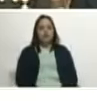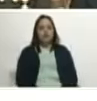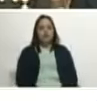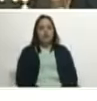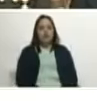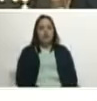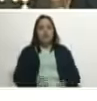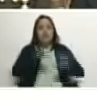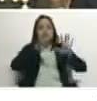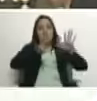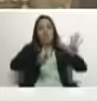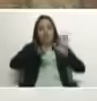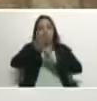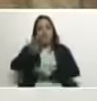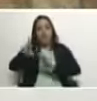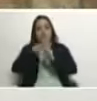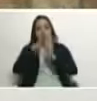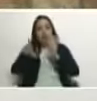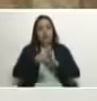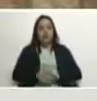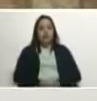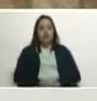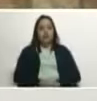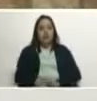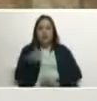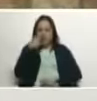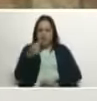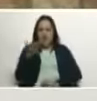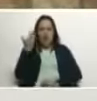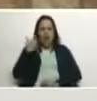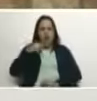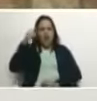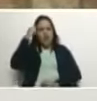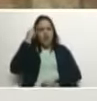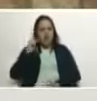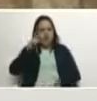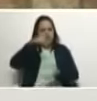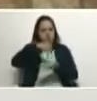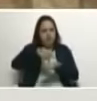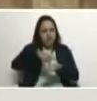74 leyes. Y lo que decía en estos días, en una visita,